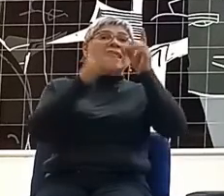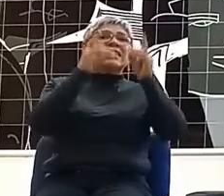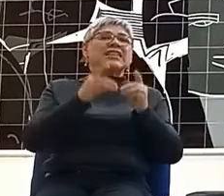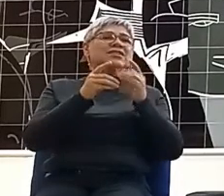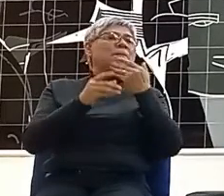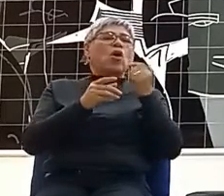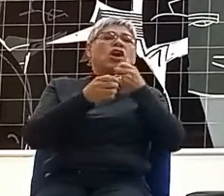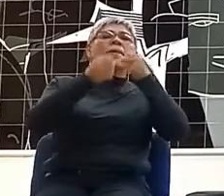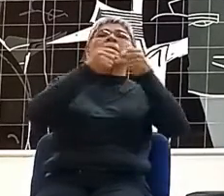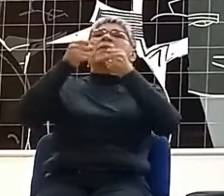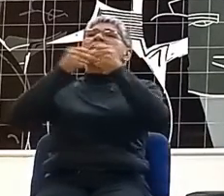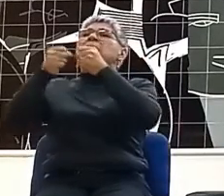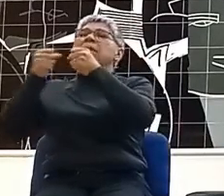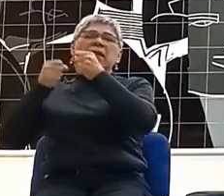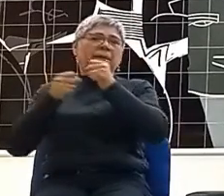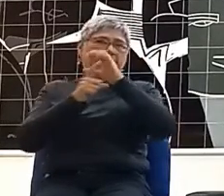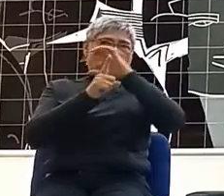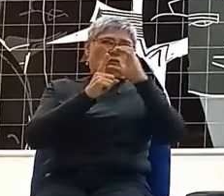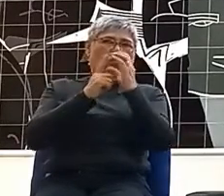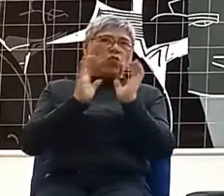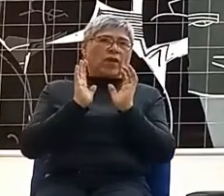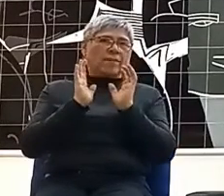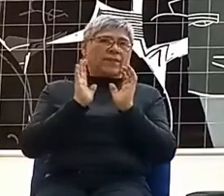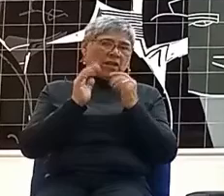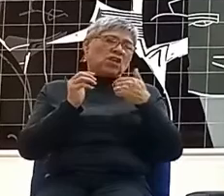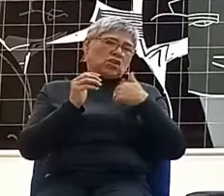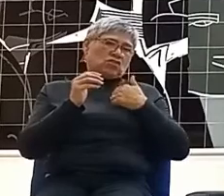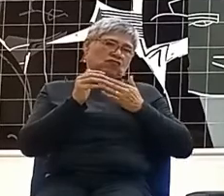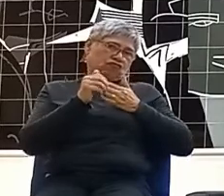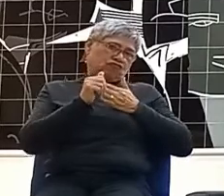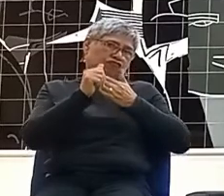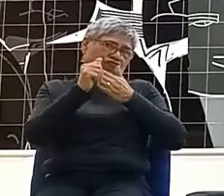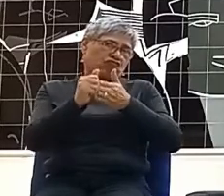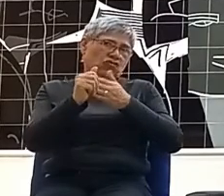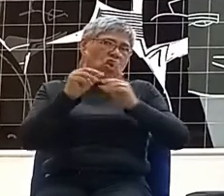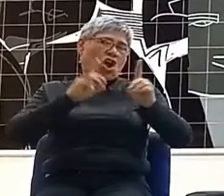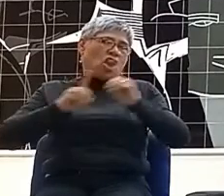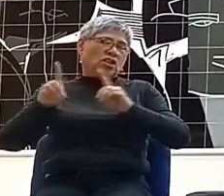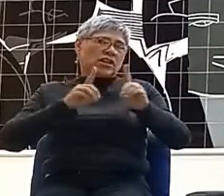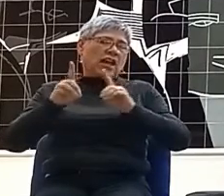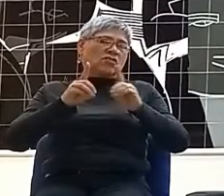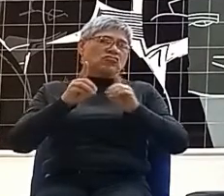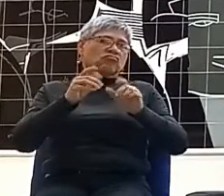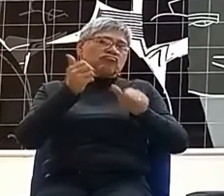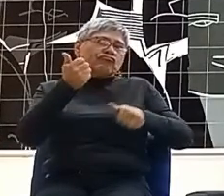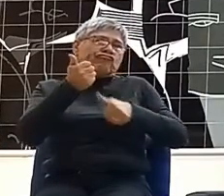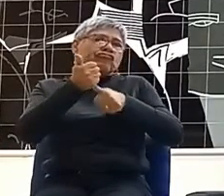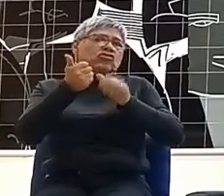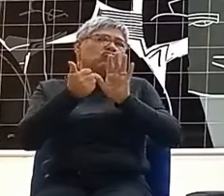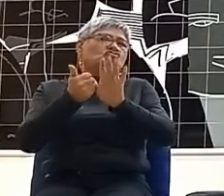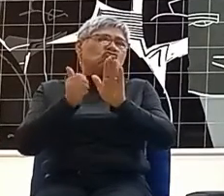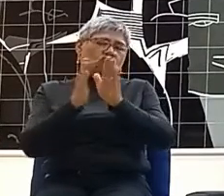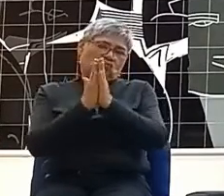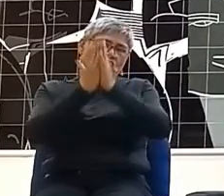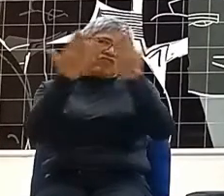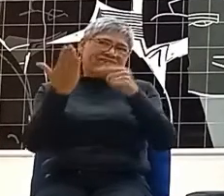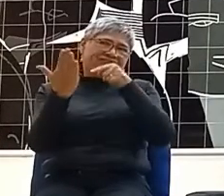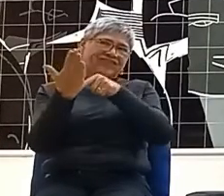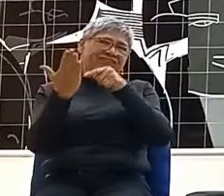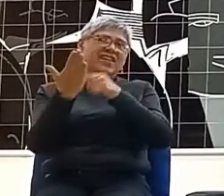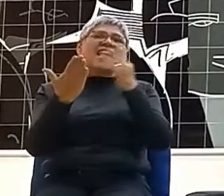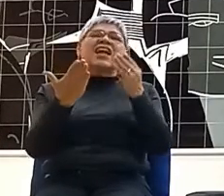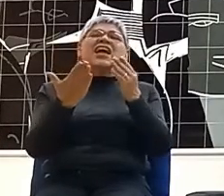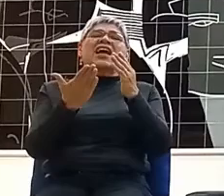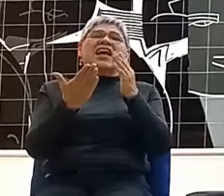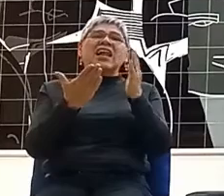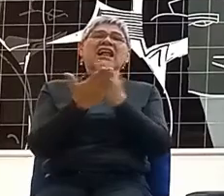periodístico como coordinador del suplemento cultural del día, bueno, hoy el diario, en ese momento el diario de